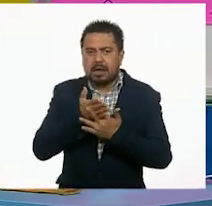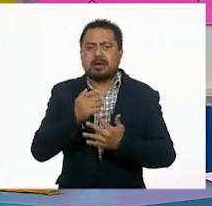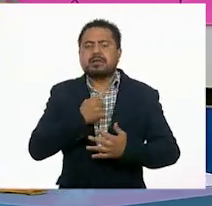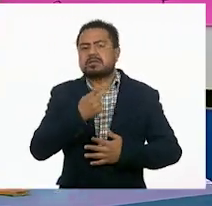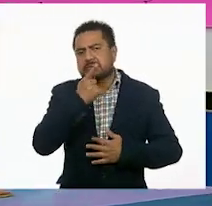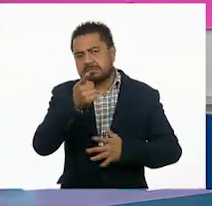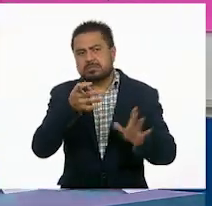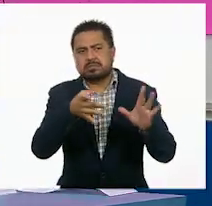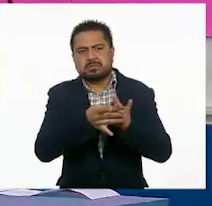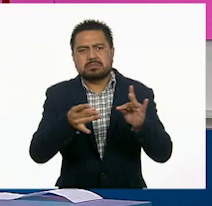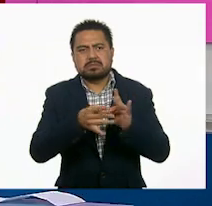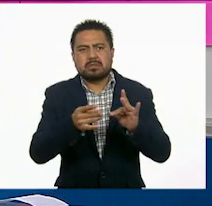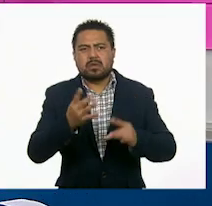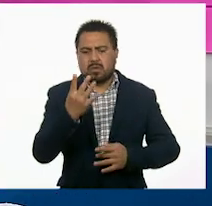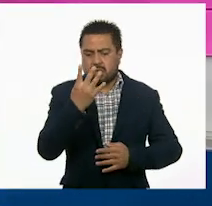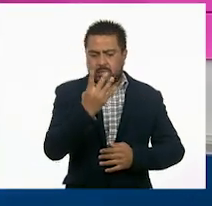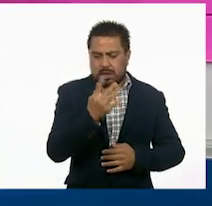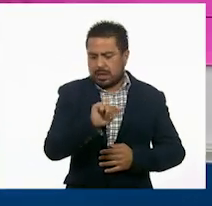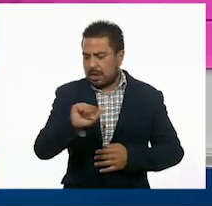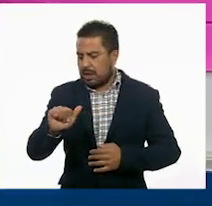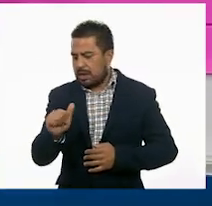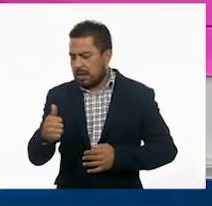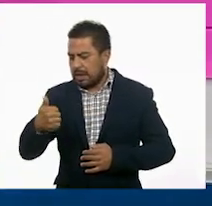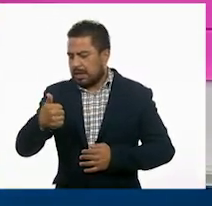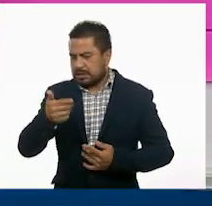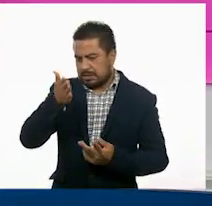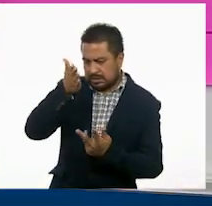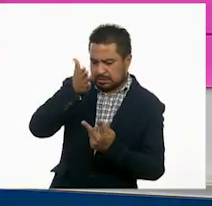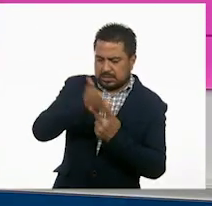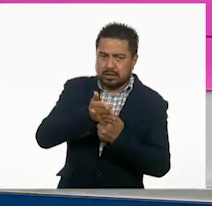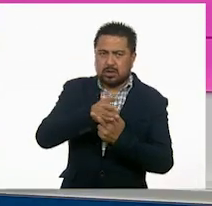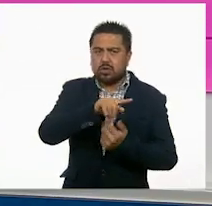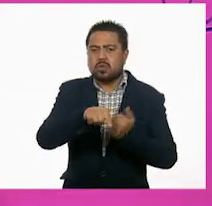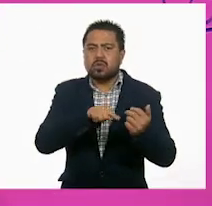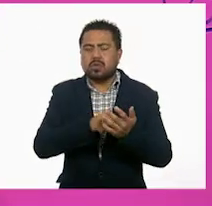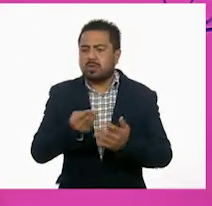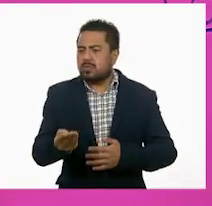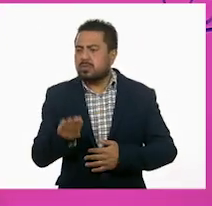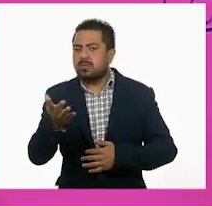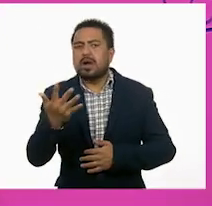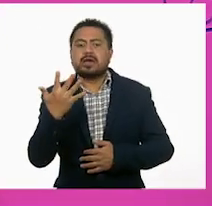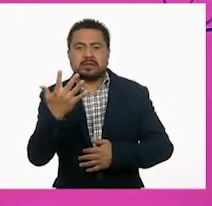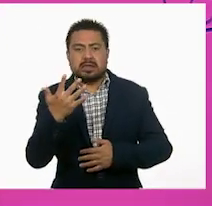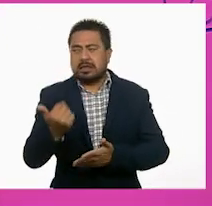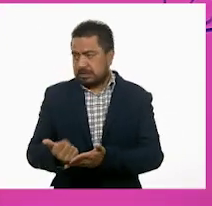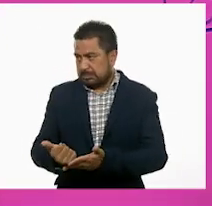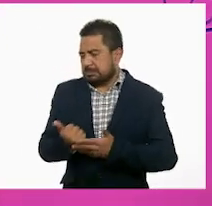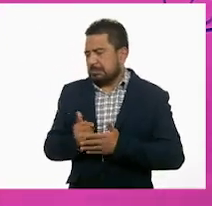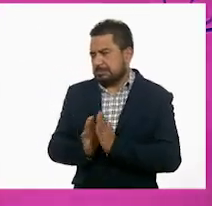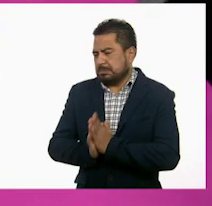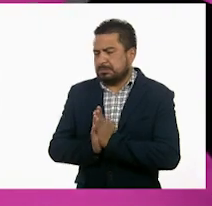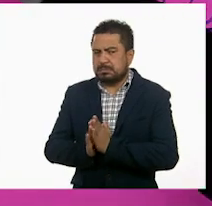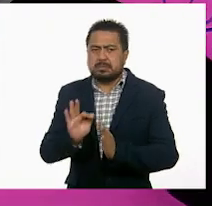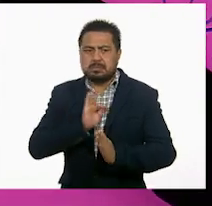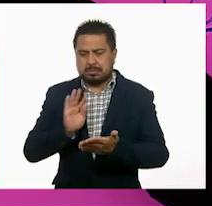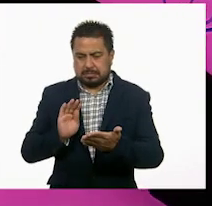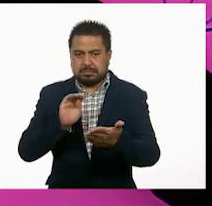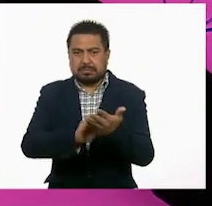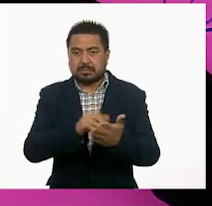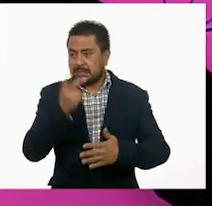decir entre el 4 y el 6, el espacio donde correspondería el número 5, si me ayudas, Juan Carlos, lo marcamos